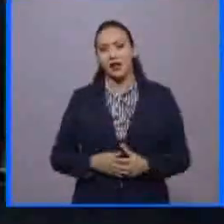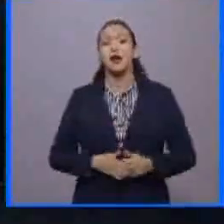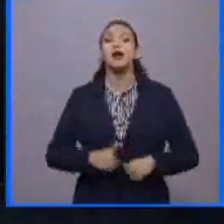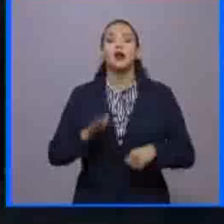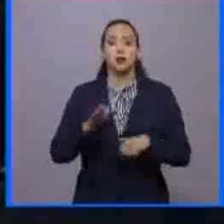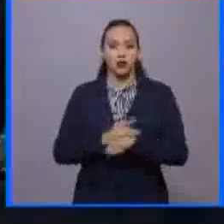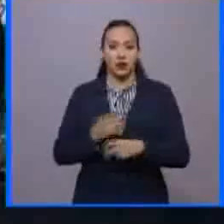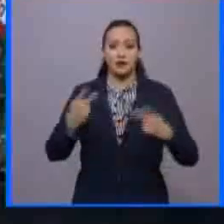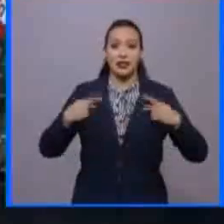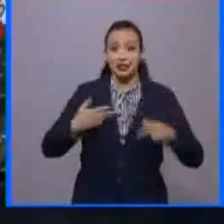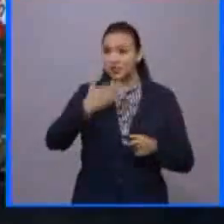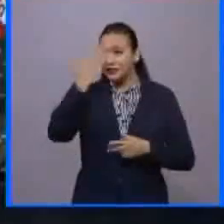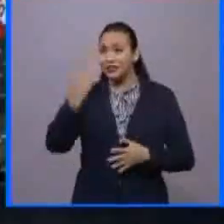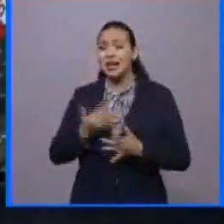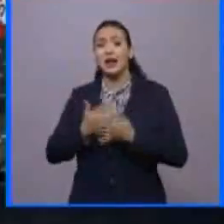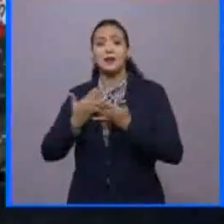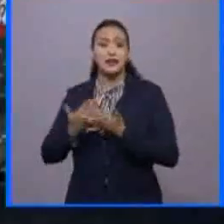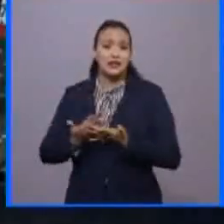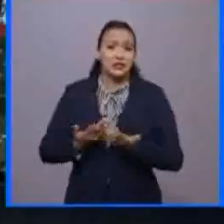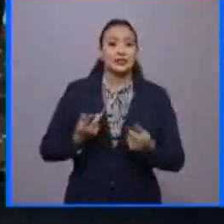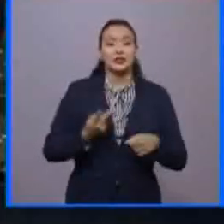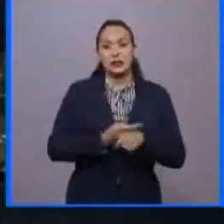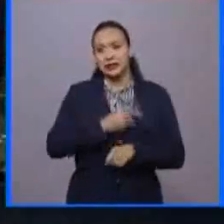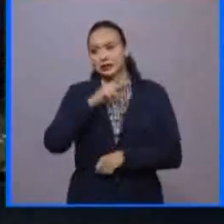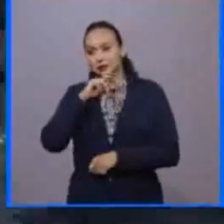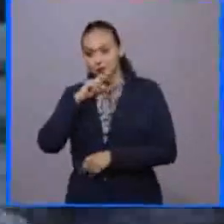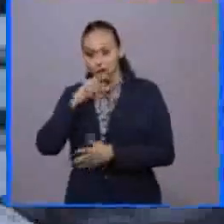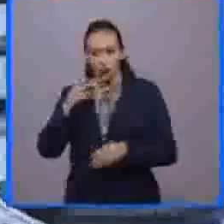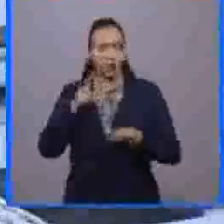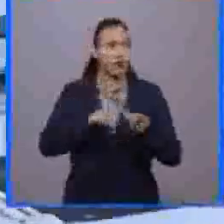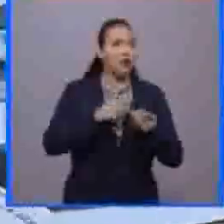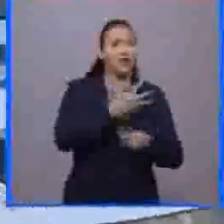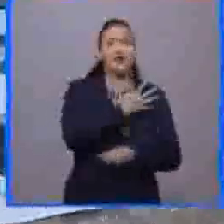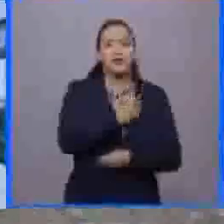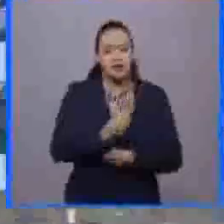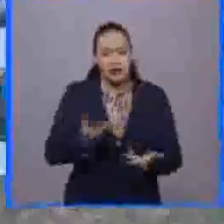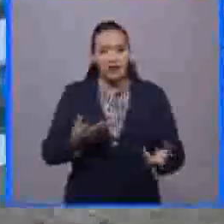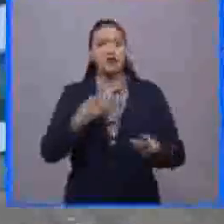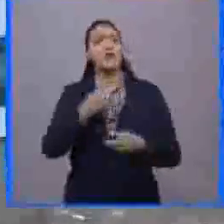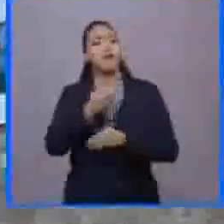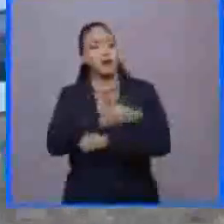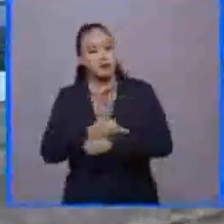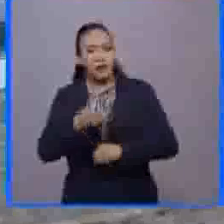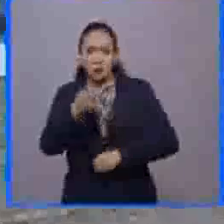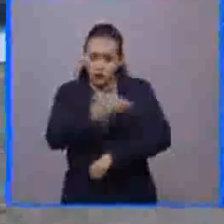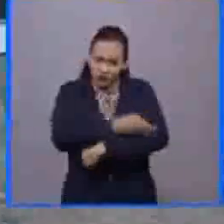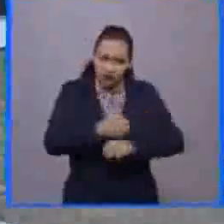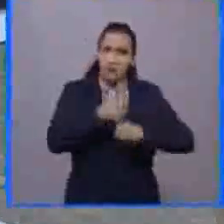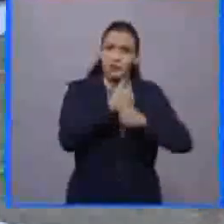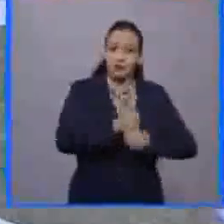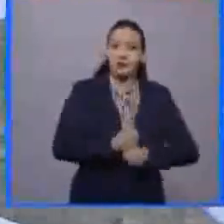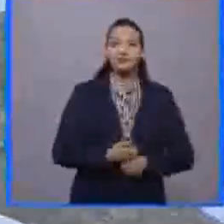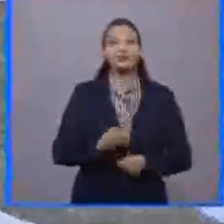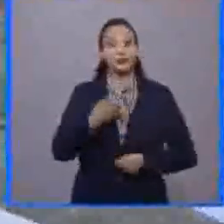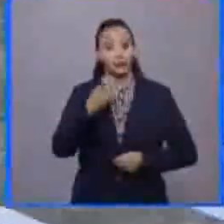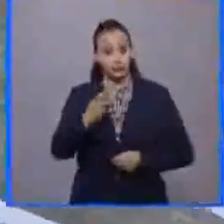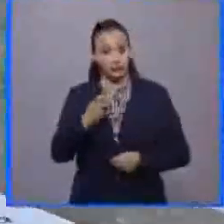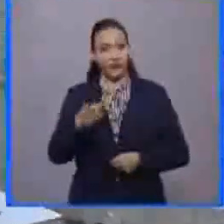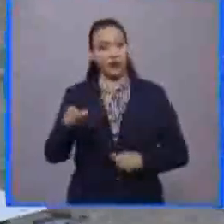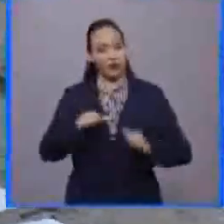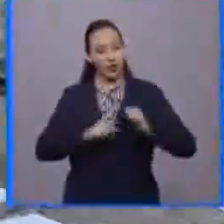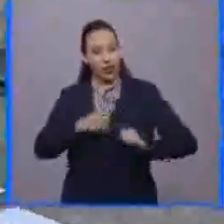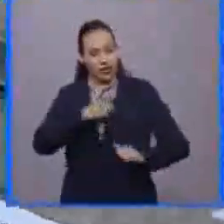la suerte o el paradero de sus seres queridos. Por la naturaleza misma de la desaparición, tienen deudas sobre el